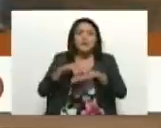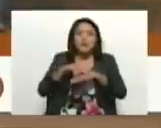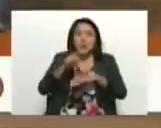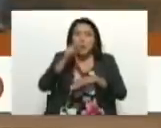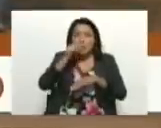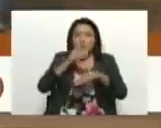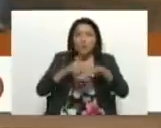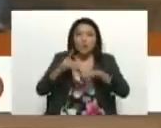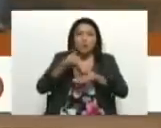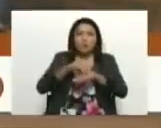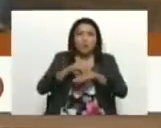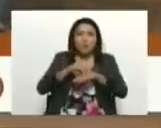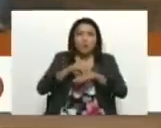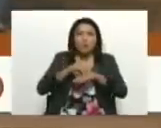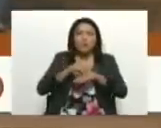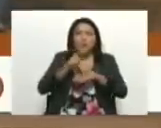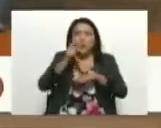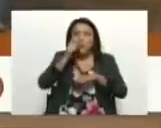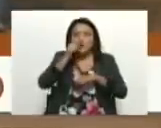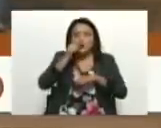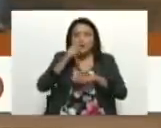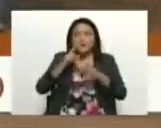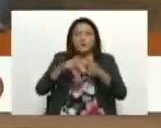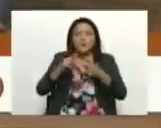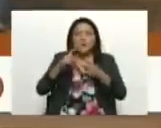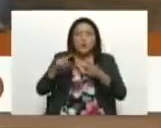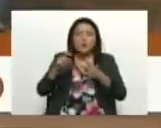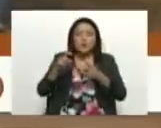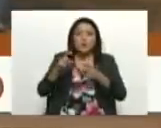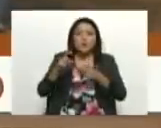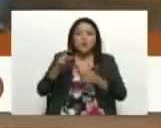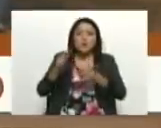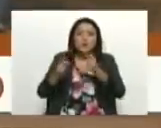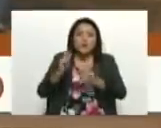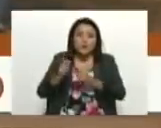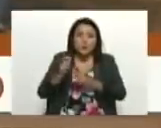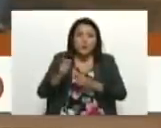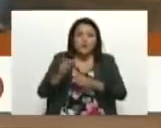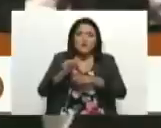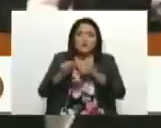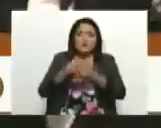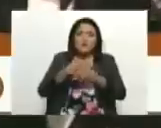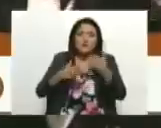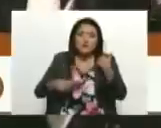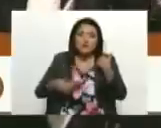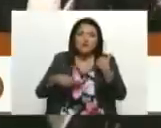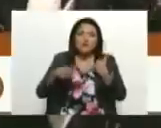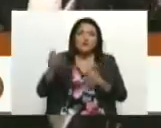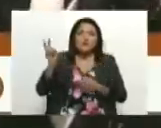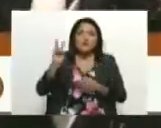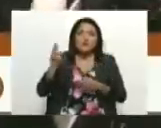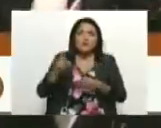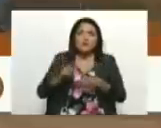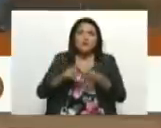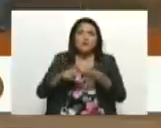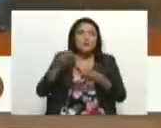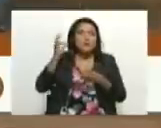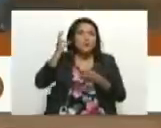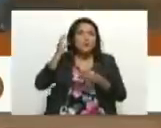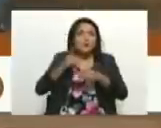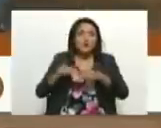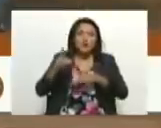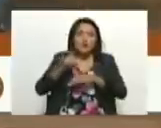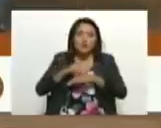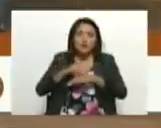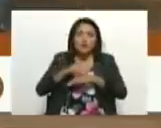que es el consultor jurídico de la Vicepresidencia de la República. a la doctora Milagros Salcedo, directora general